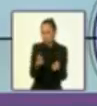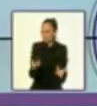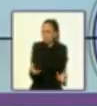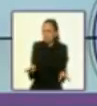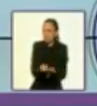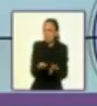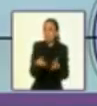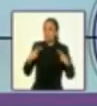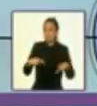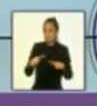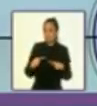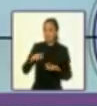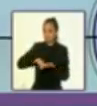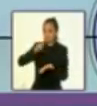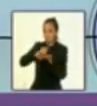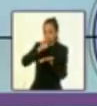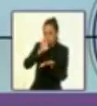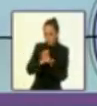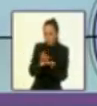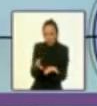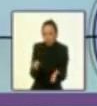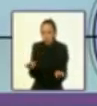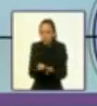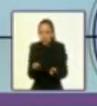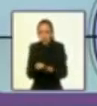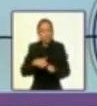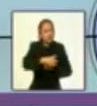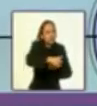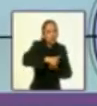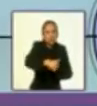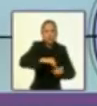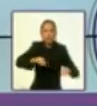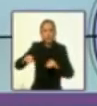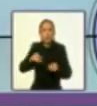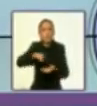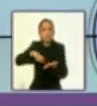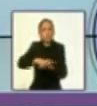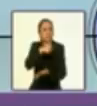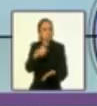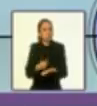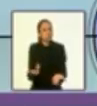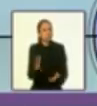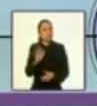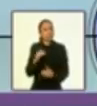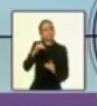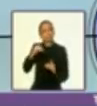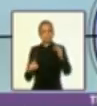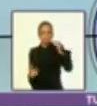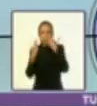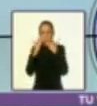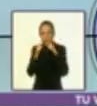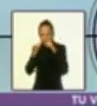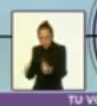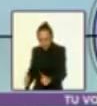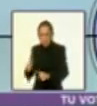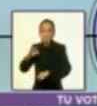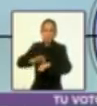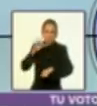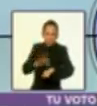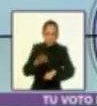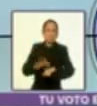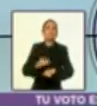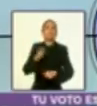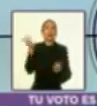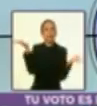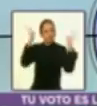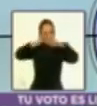20 y tantos, y luego Mikel Arreola subiendo. De acuerdo a la encuesta del financiero, sí, es correcto. Ha subido 10 puntos la intención del voto por el PRI